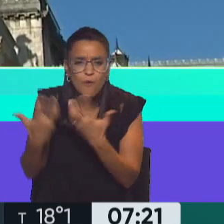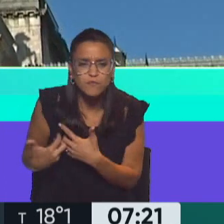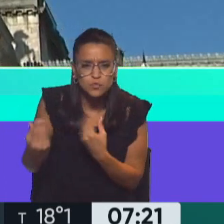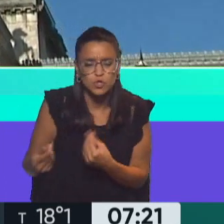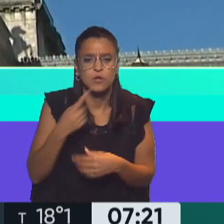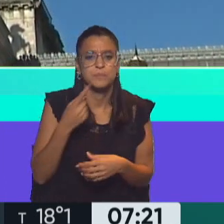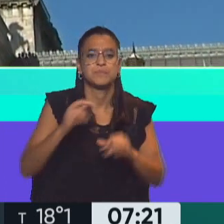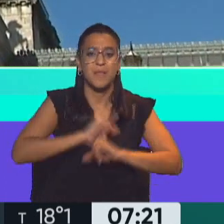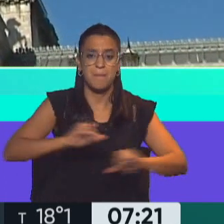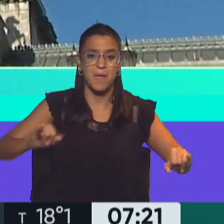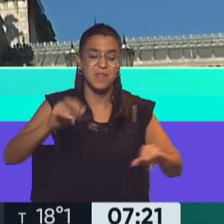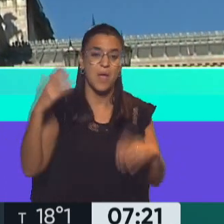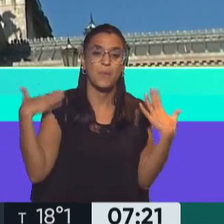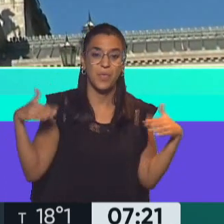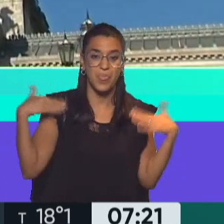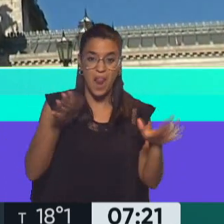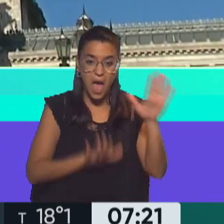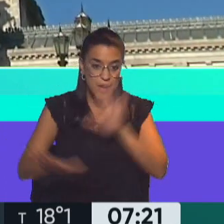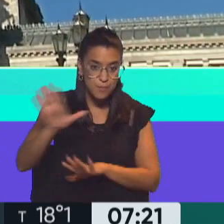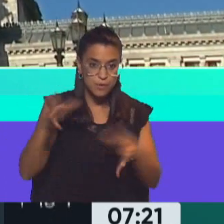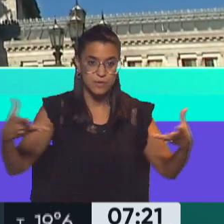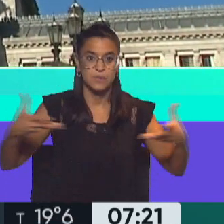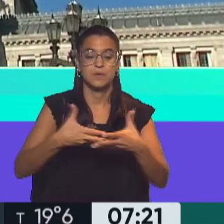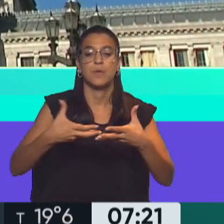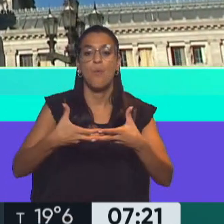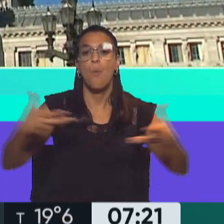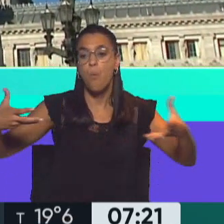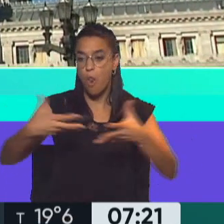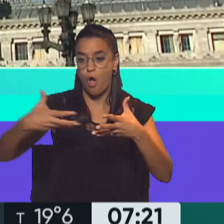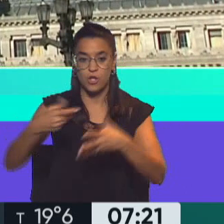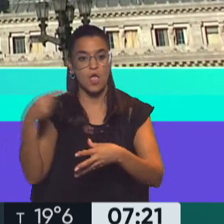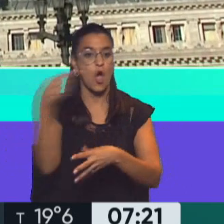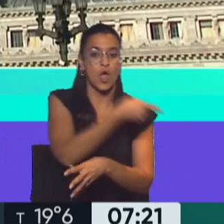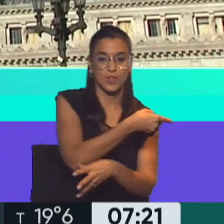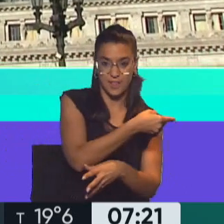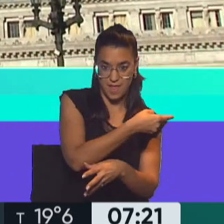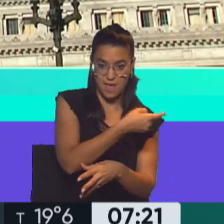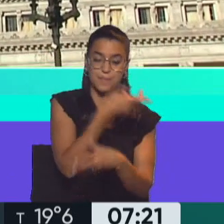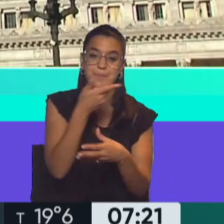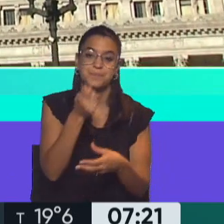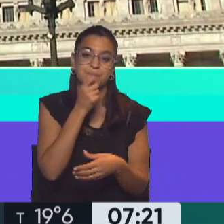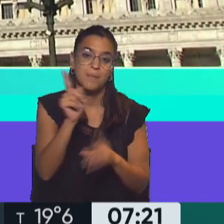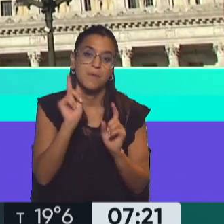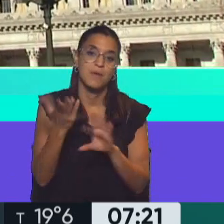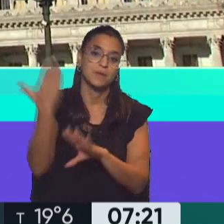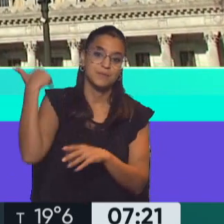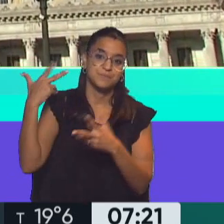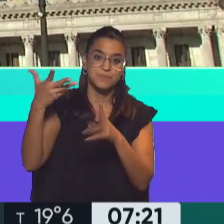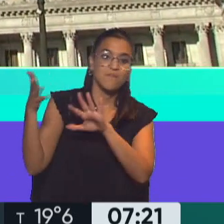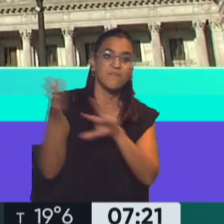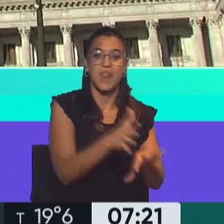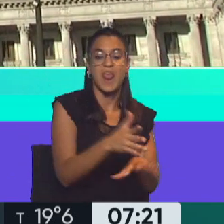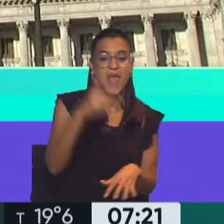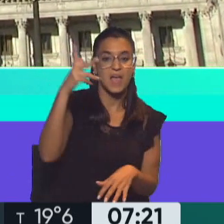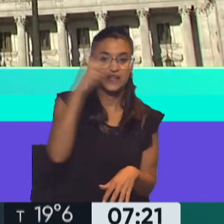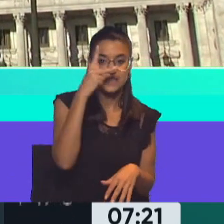en campaña, María Eugenia Vidal había hablado de armar un gran bloque opositor. Es más, se hacía referencia a frenar al